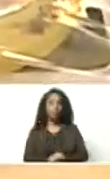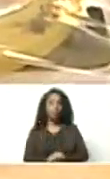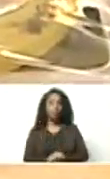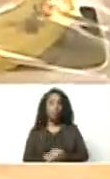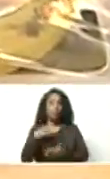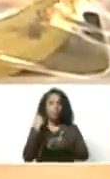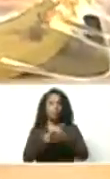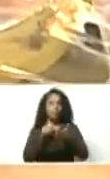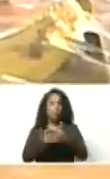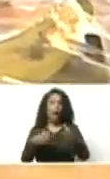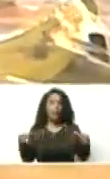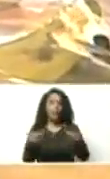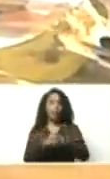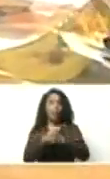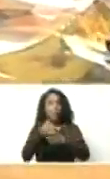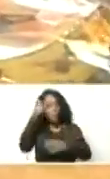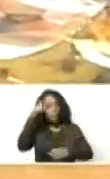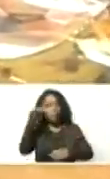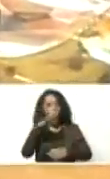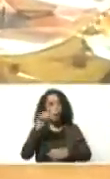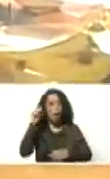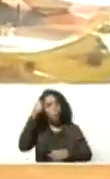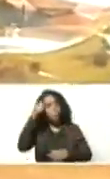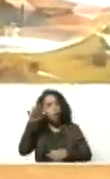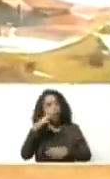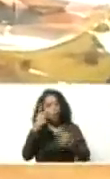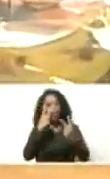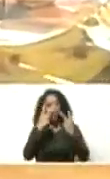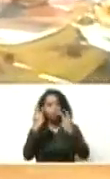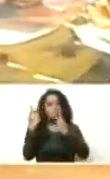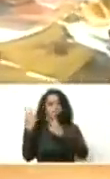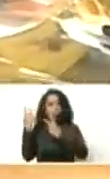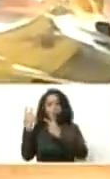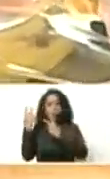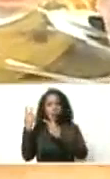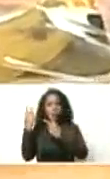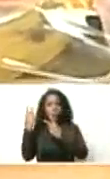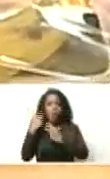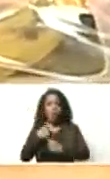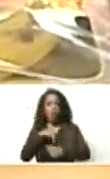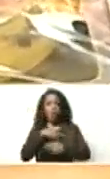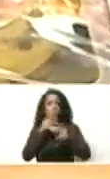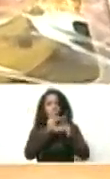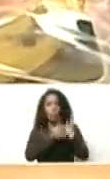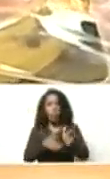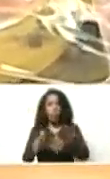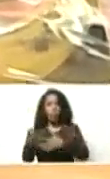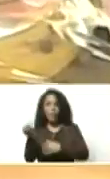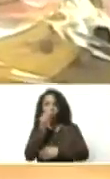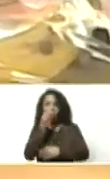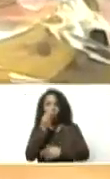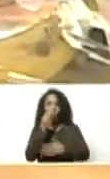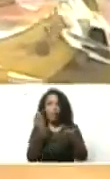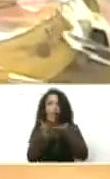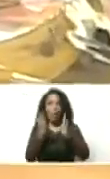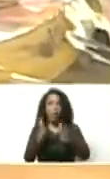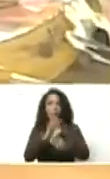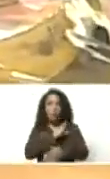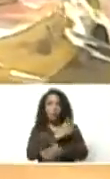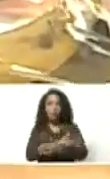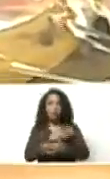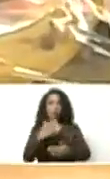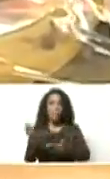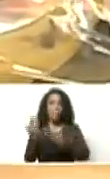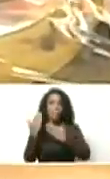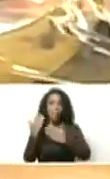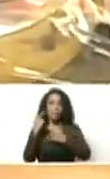combativo equipo de Pueblo a Pueblo. Como usted lo ha venido observando, nuestro programa de alimentación escolar se ha venido a fortalecer